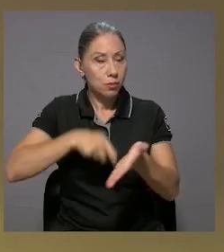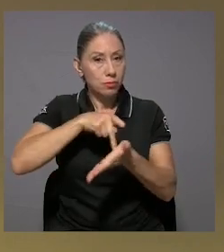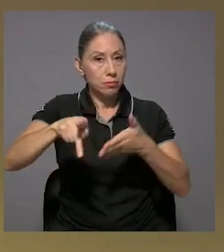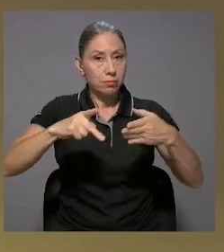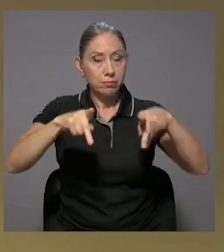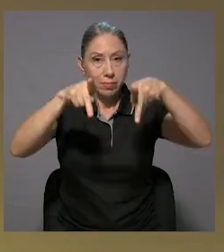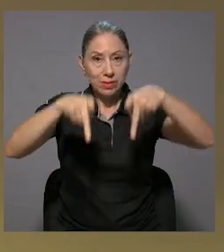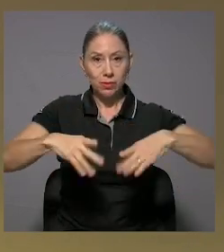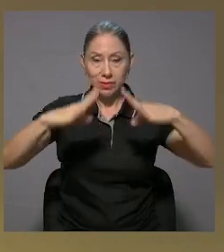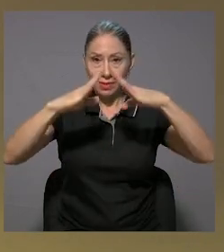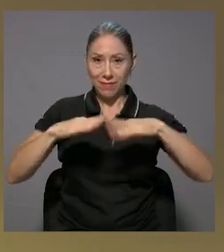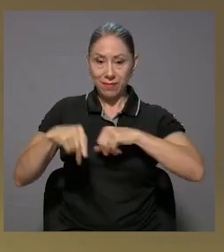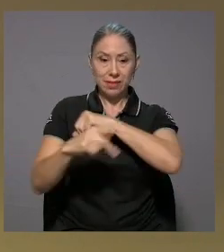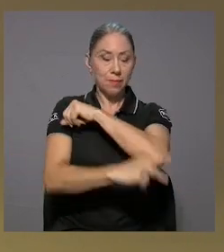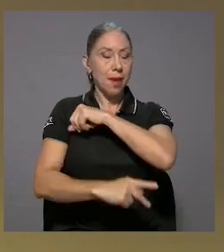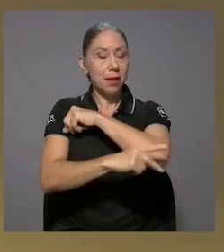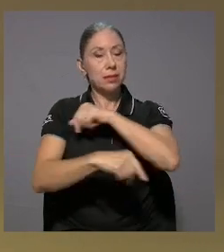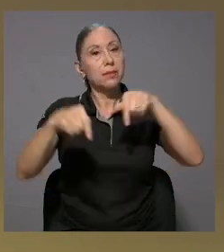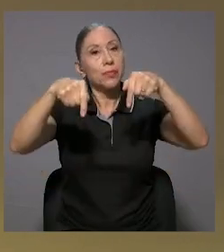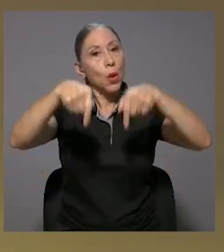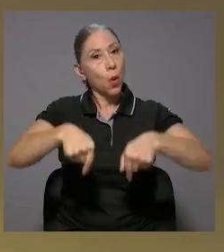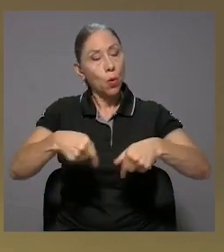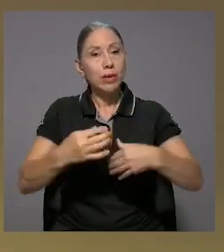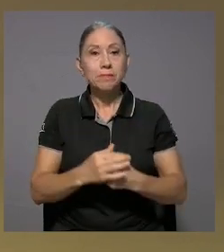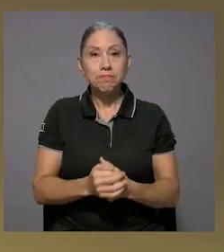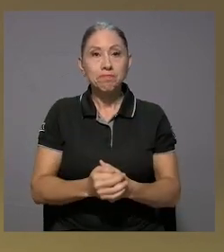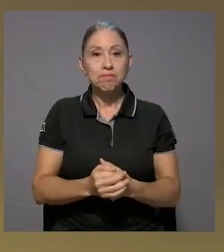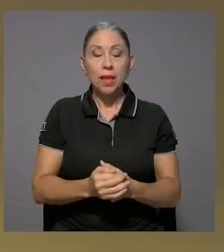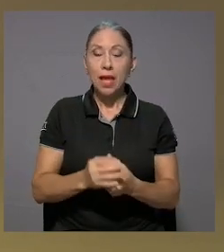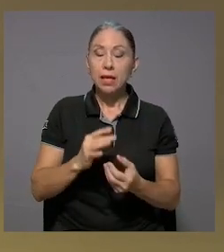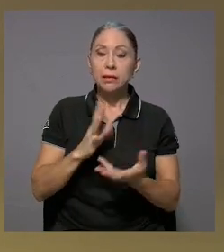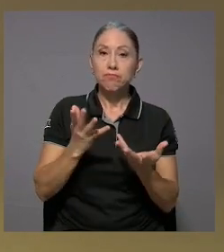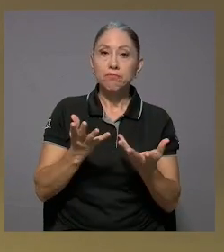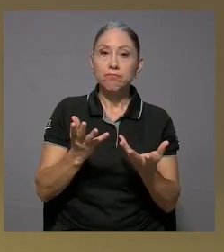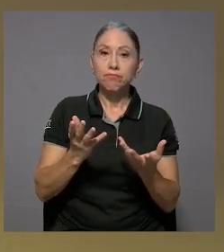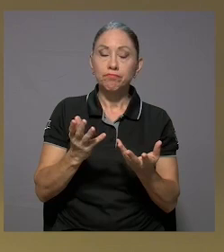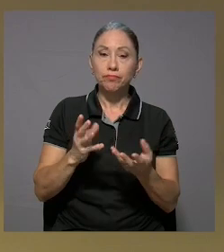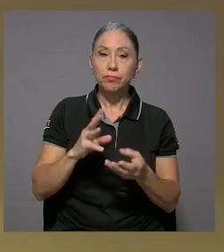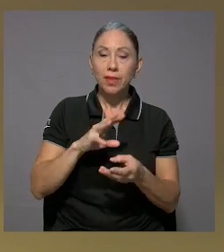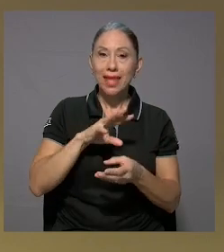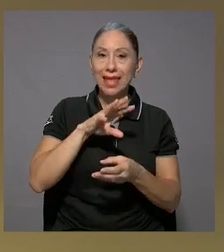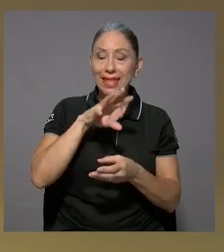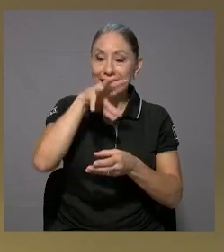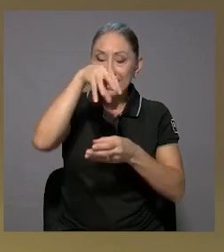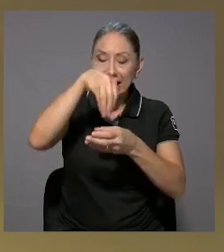los habitantes de este país. Y hoy tenemos, dentro del